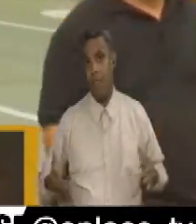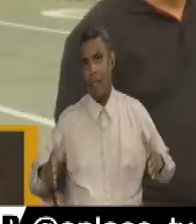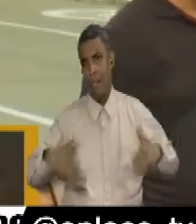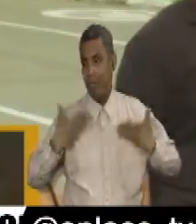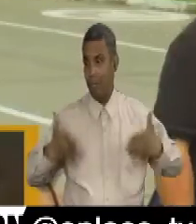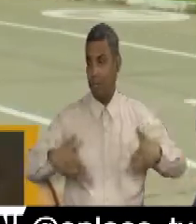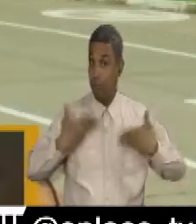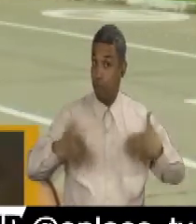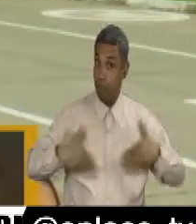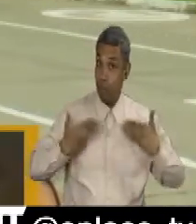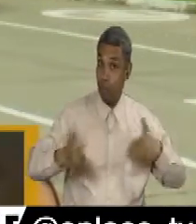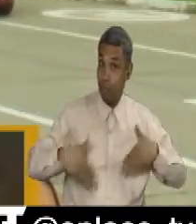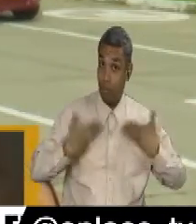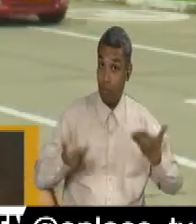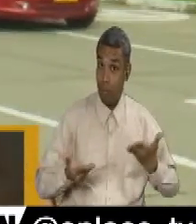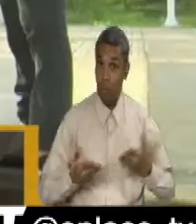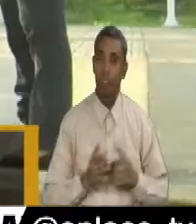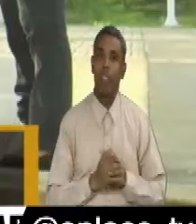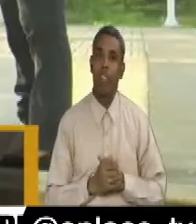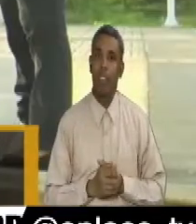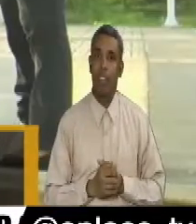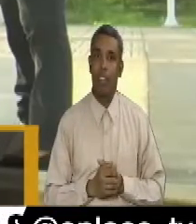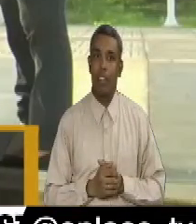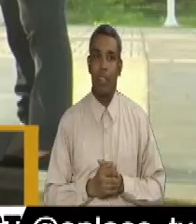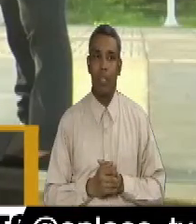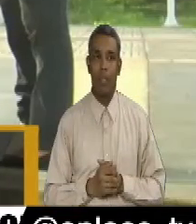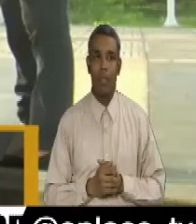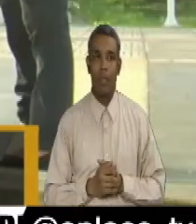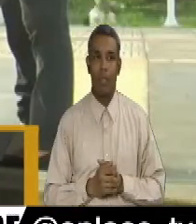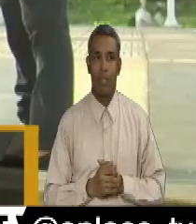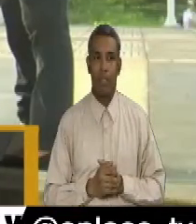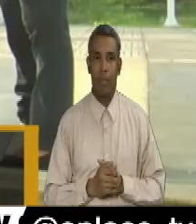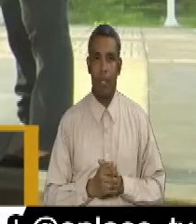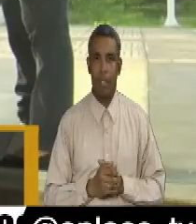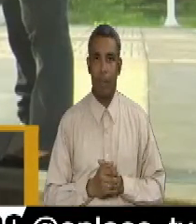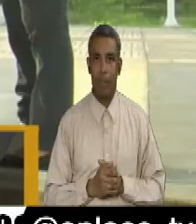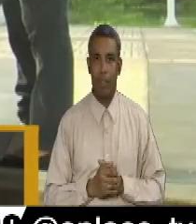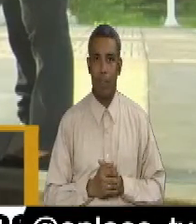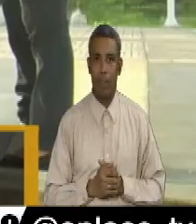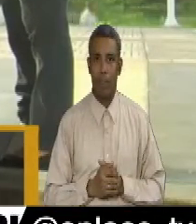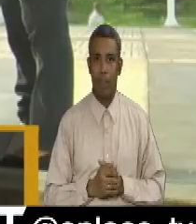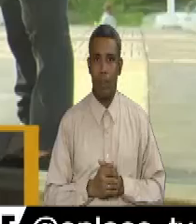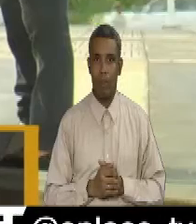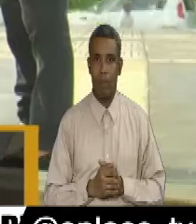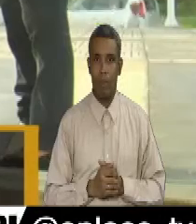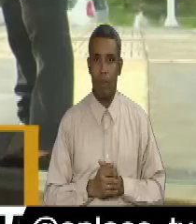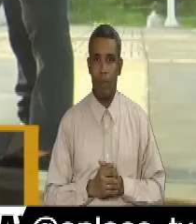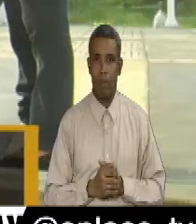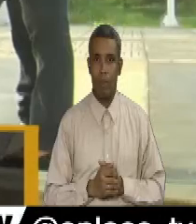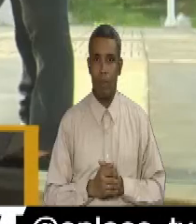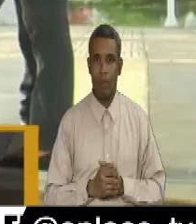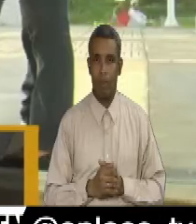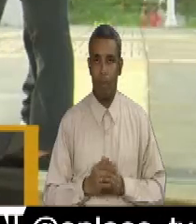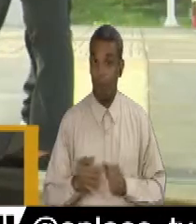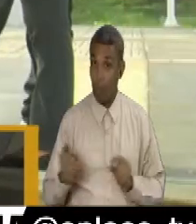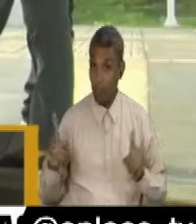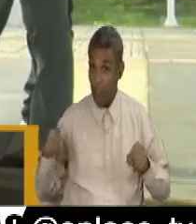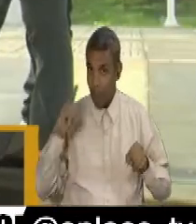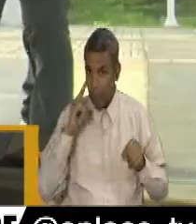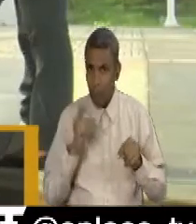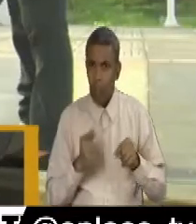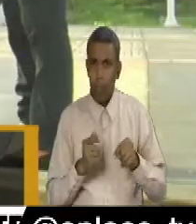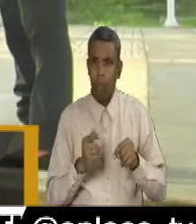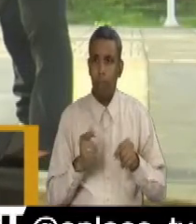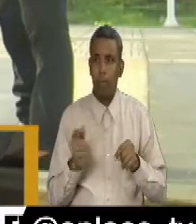con él, está muy contento. También aseguró que pedirá a la Unidad Nacional de Protección Seguridad para David Ravelo, pues